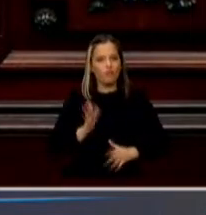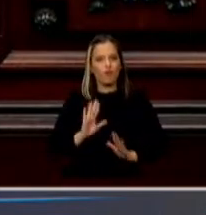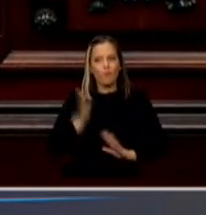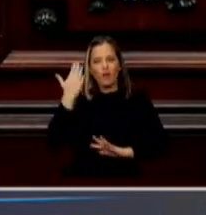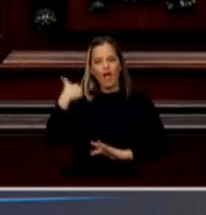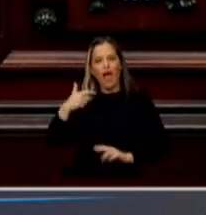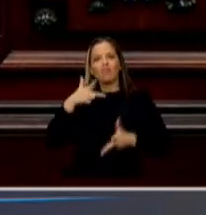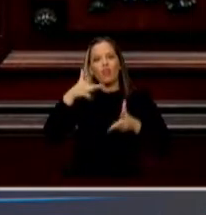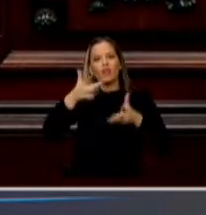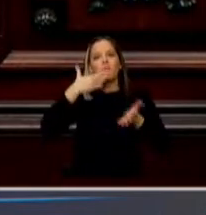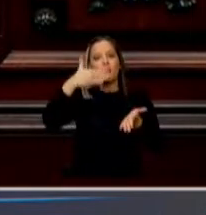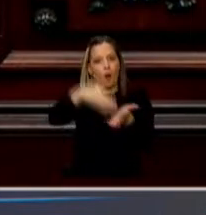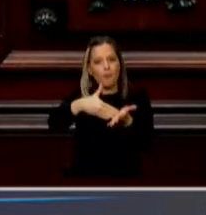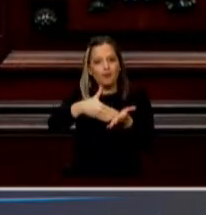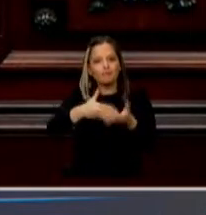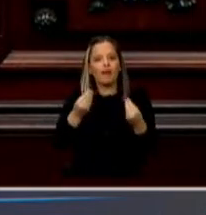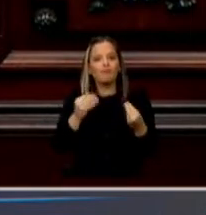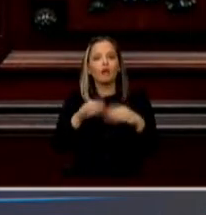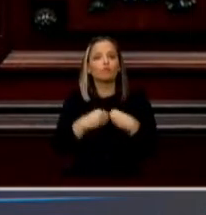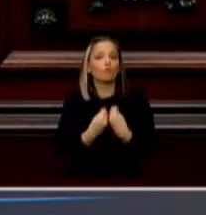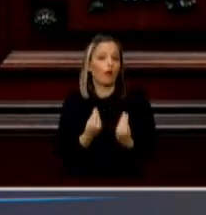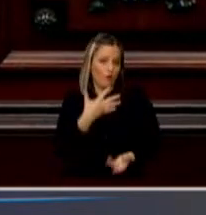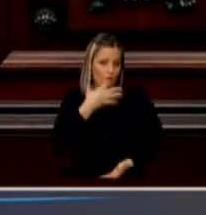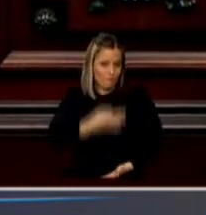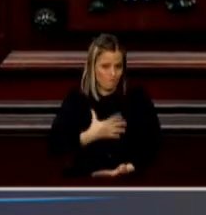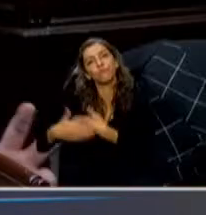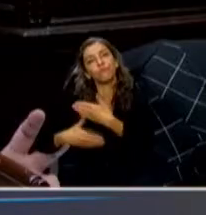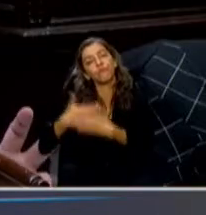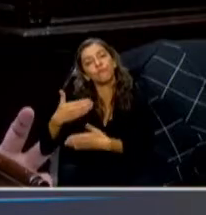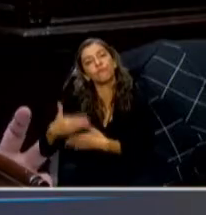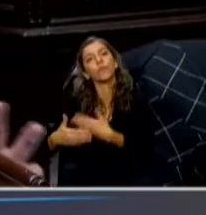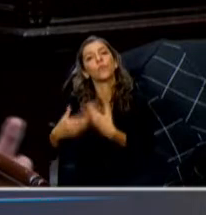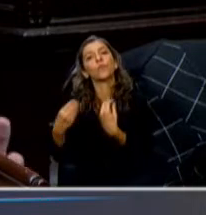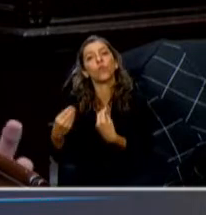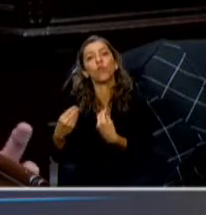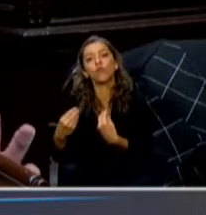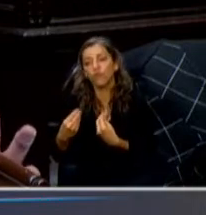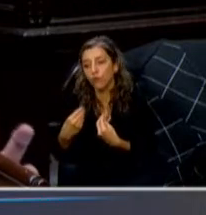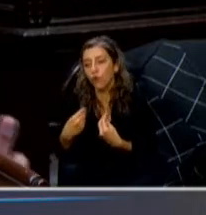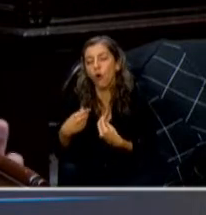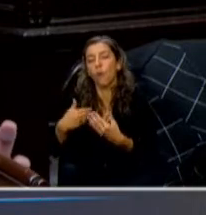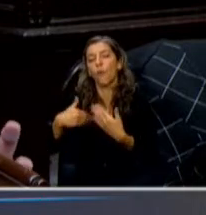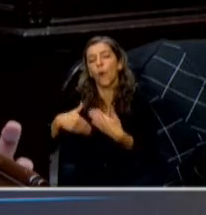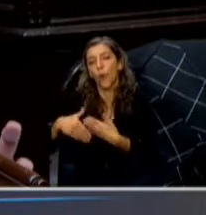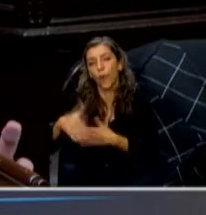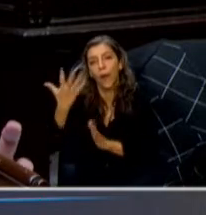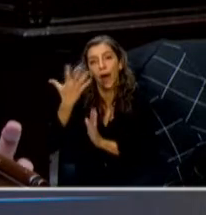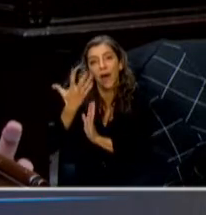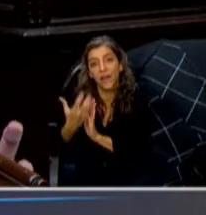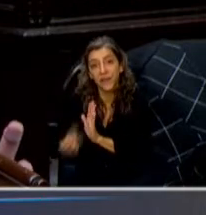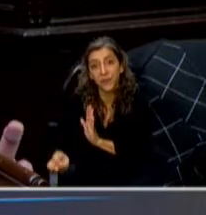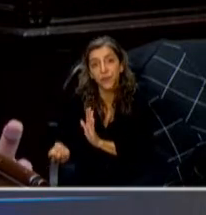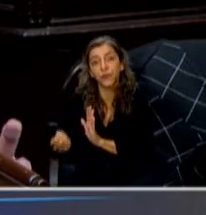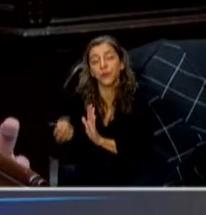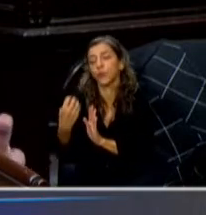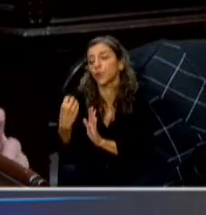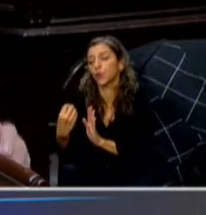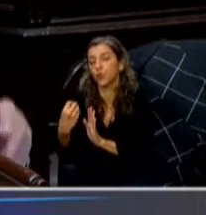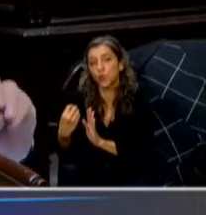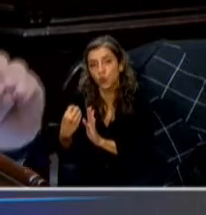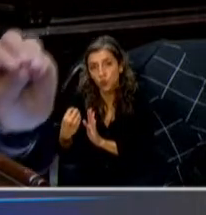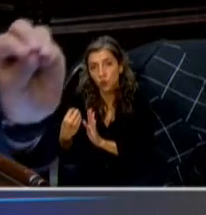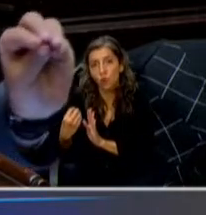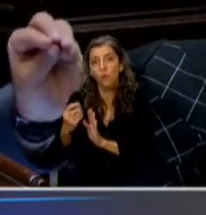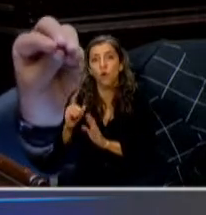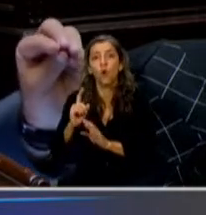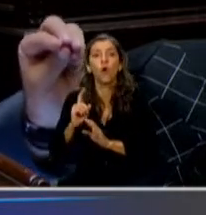Frente Renovador, donde van a cerrar una candidatura que va a competir eventualmente con Daniel Scioli y